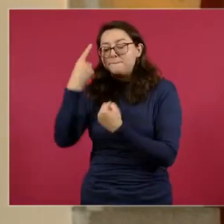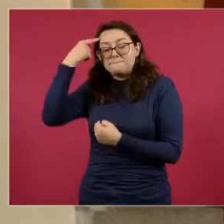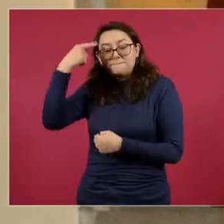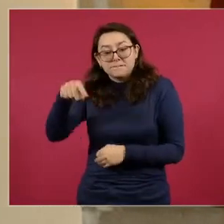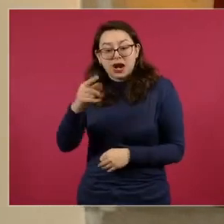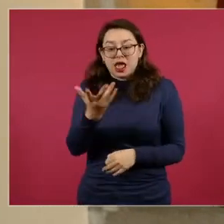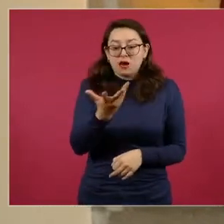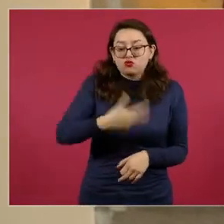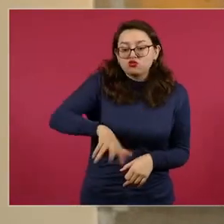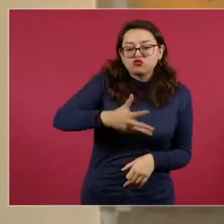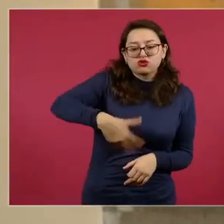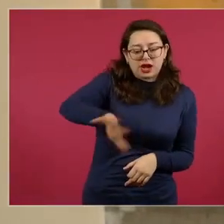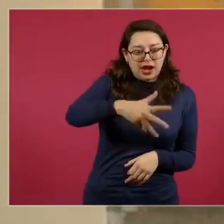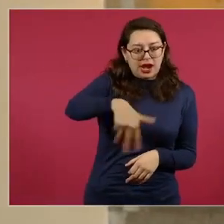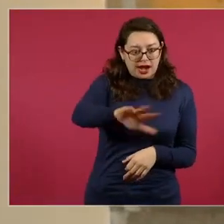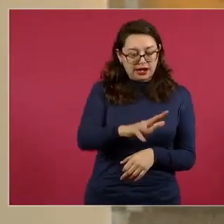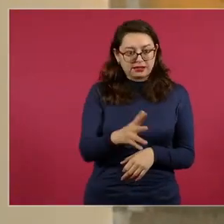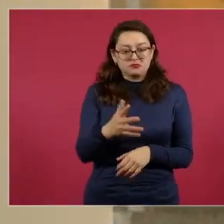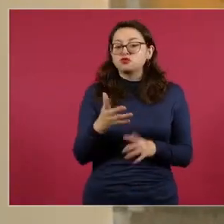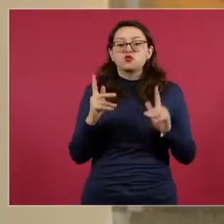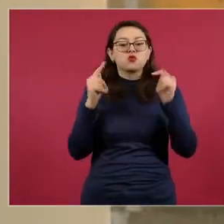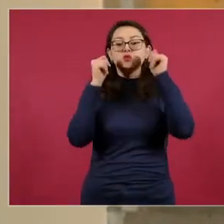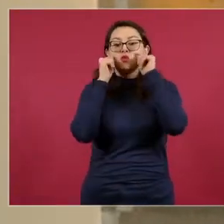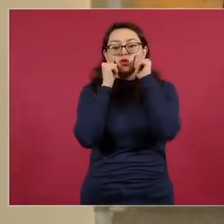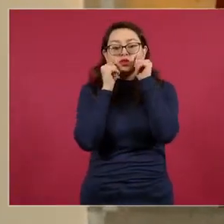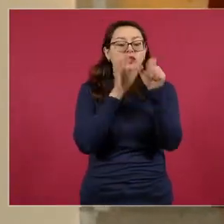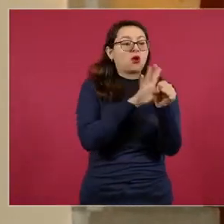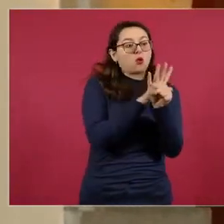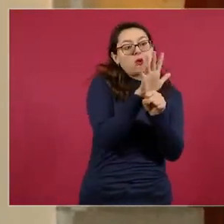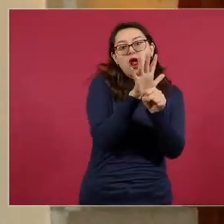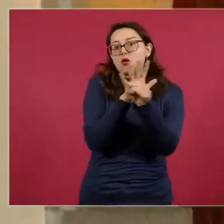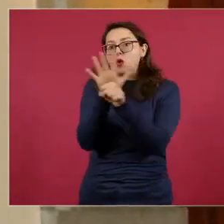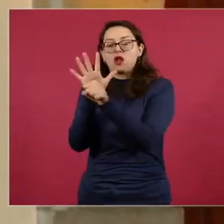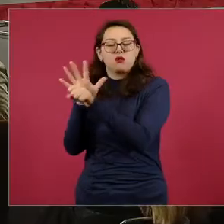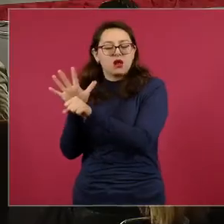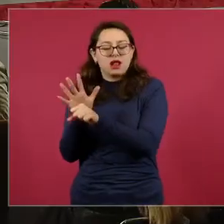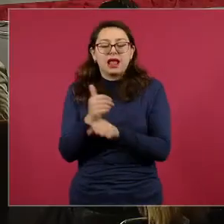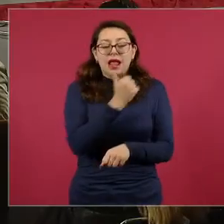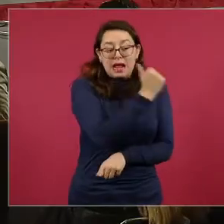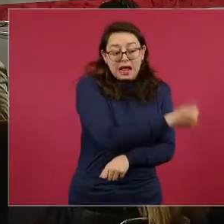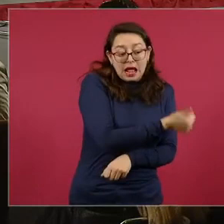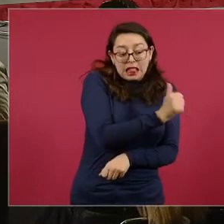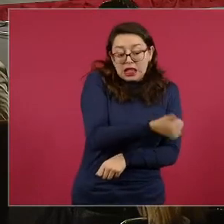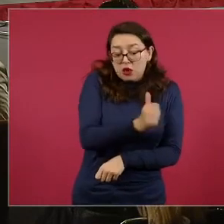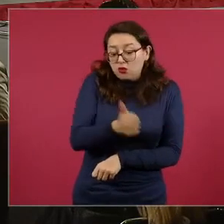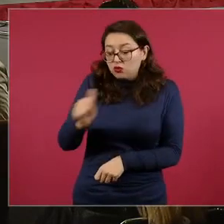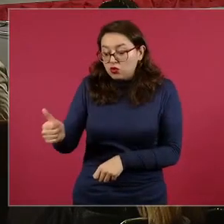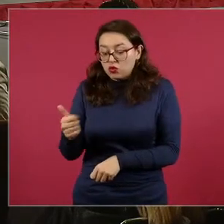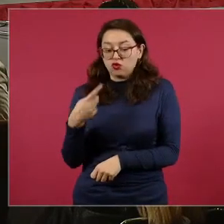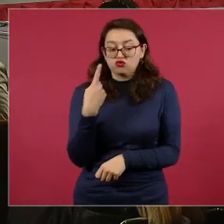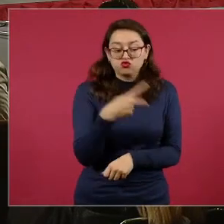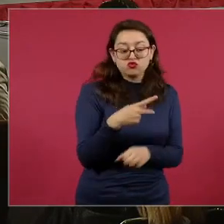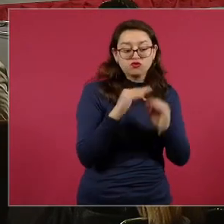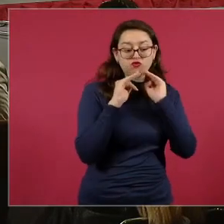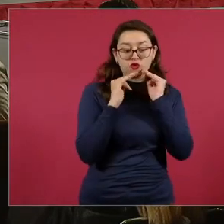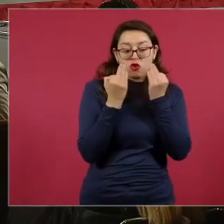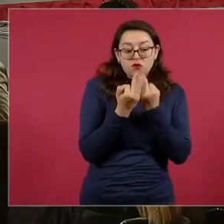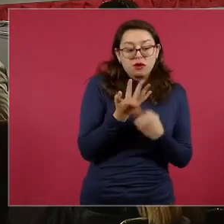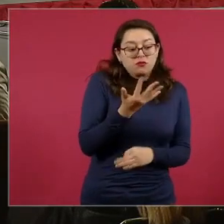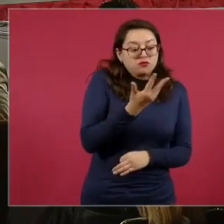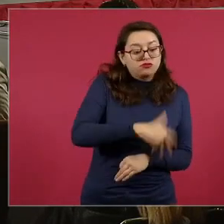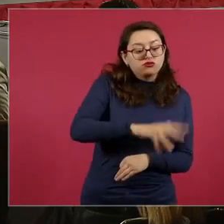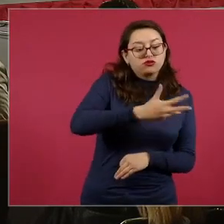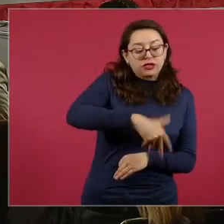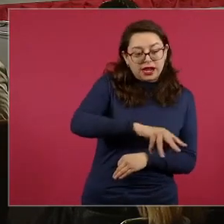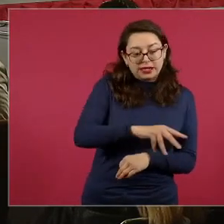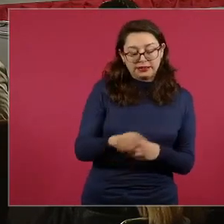con una estrategia y en todos vamos a continuar con estas acciones de localización. El tercer